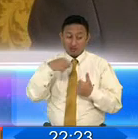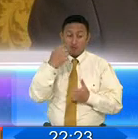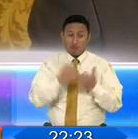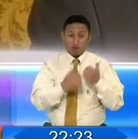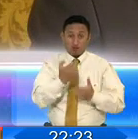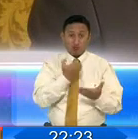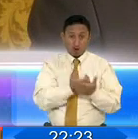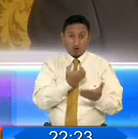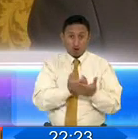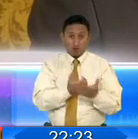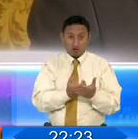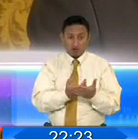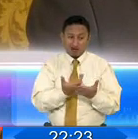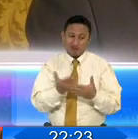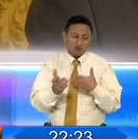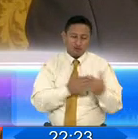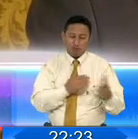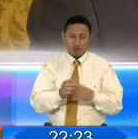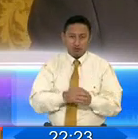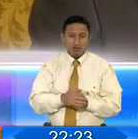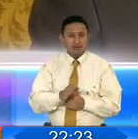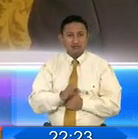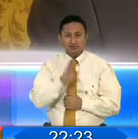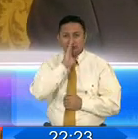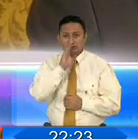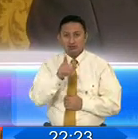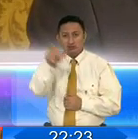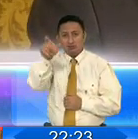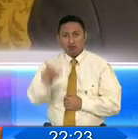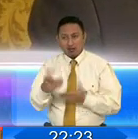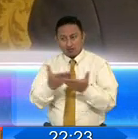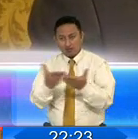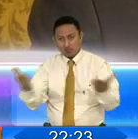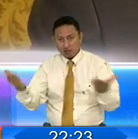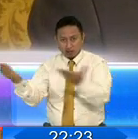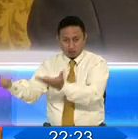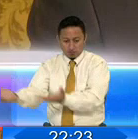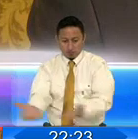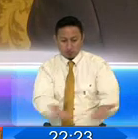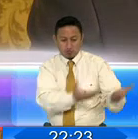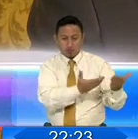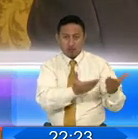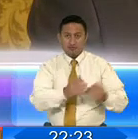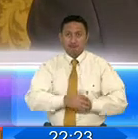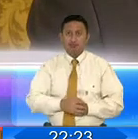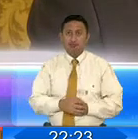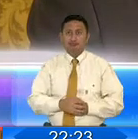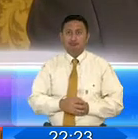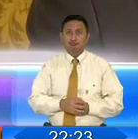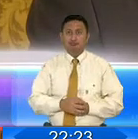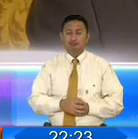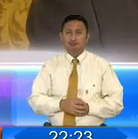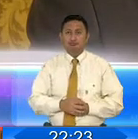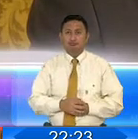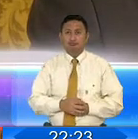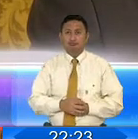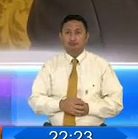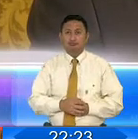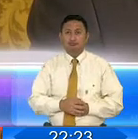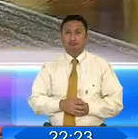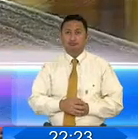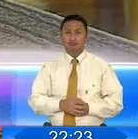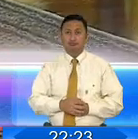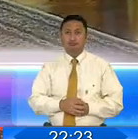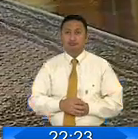situación económica, les ha abierto las puertas de manera fraterna y